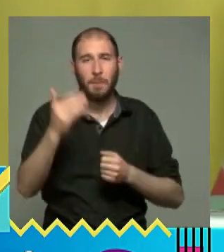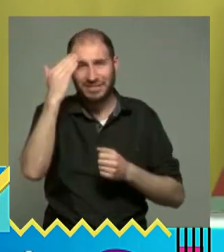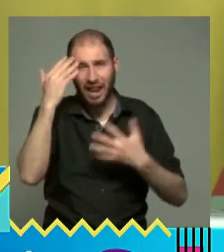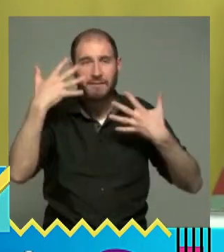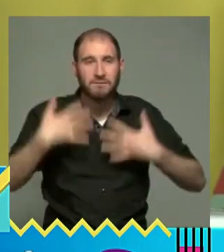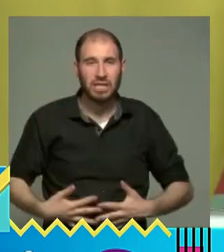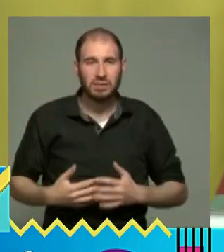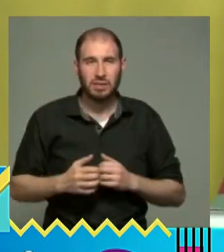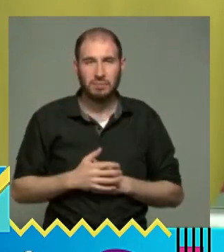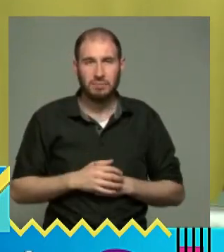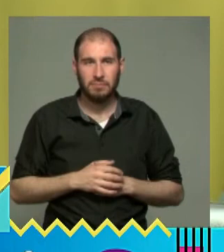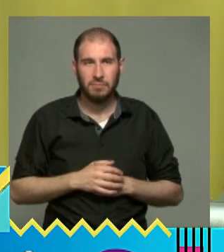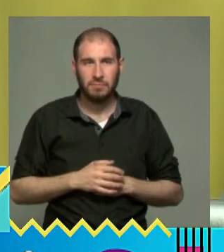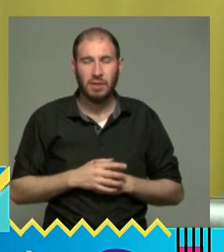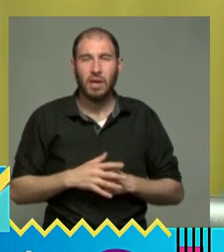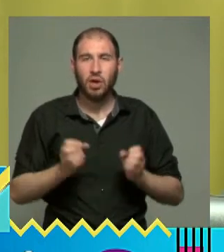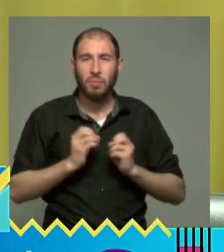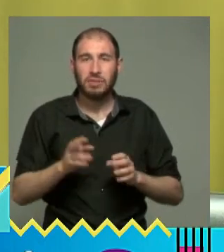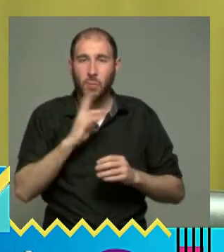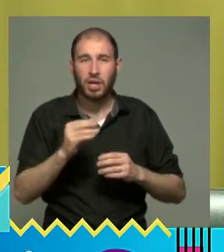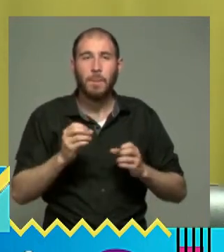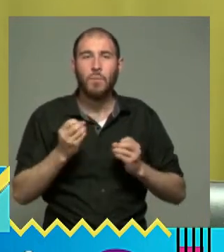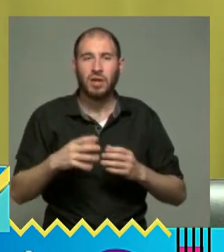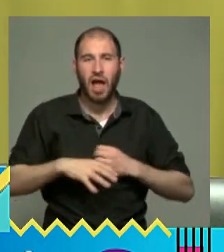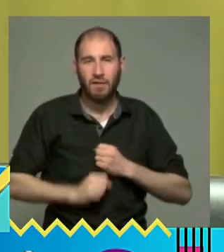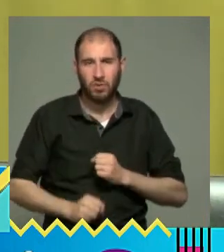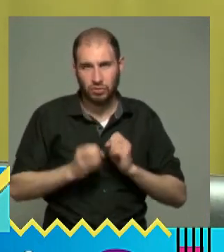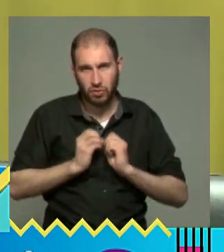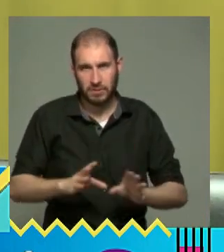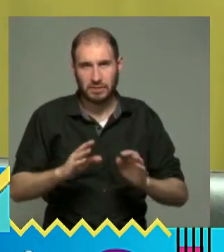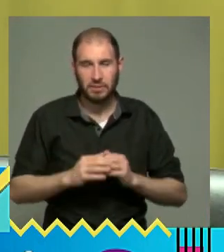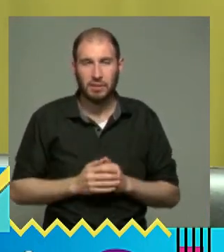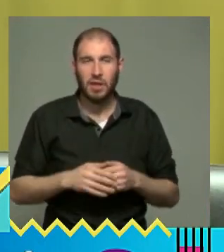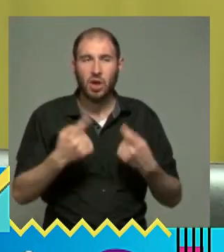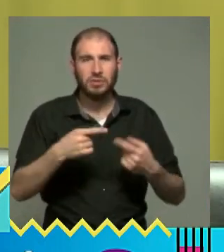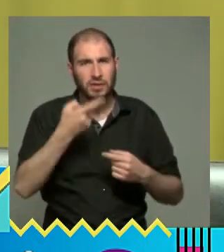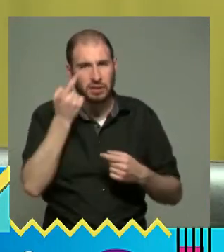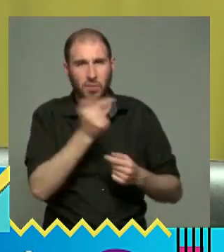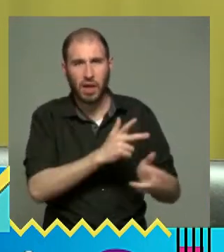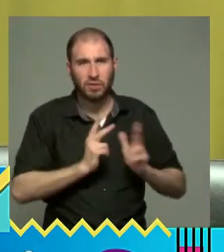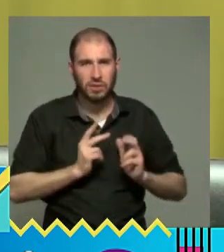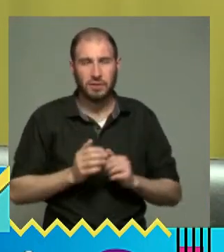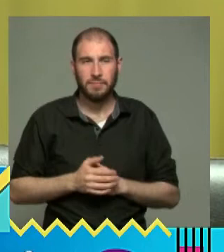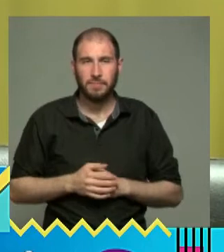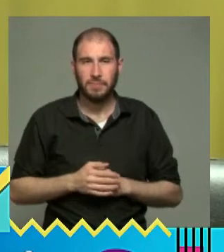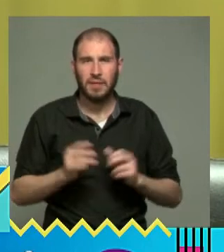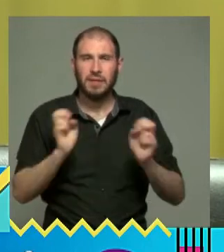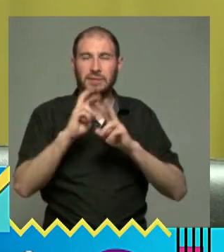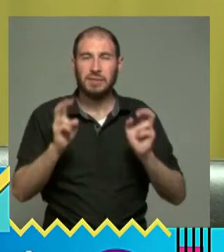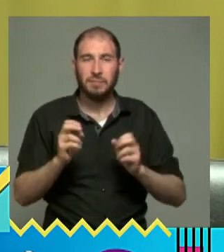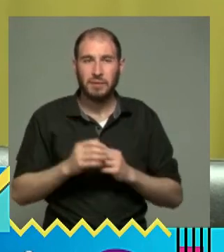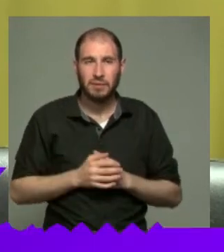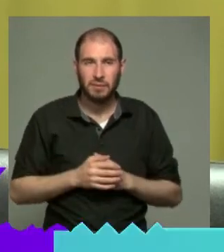física que se generan en una mujer a partir de un aborto. Una cosa muy interesante que vos dijiste al principio del programa es el tema de